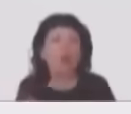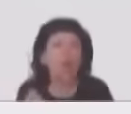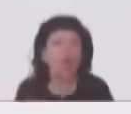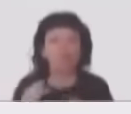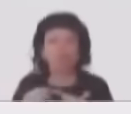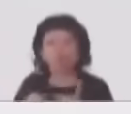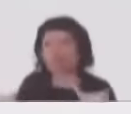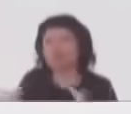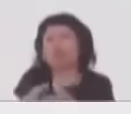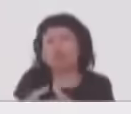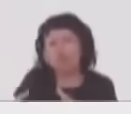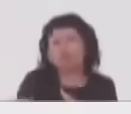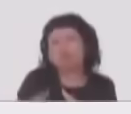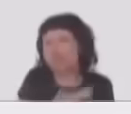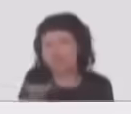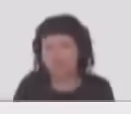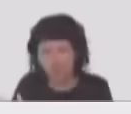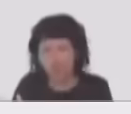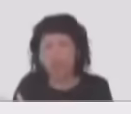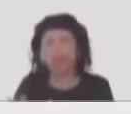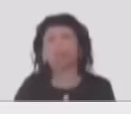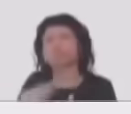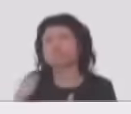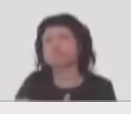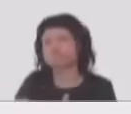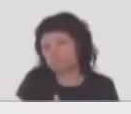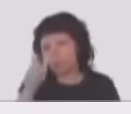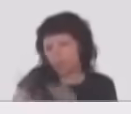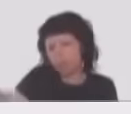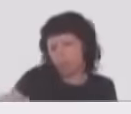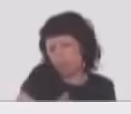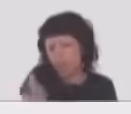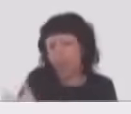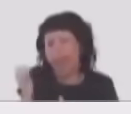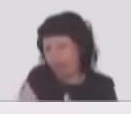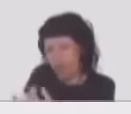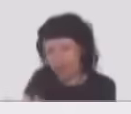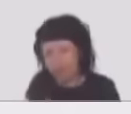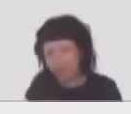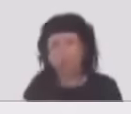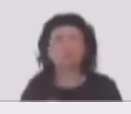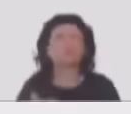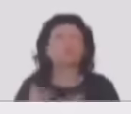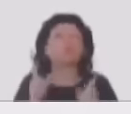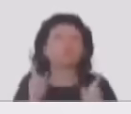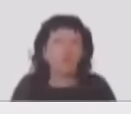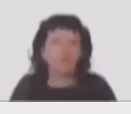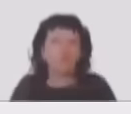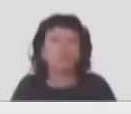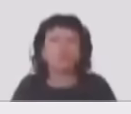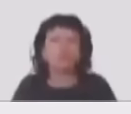organizaciones sociales, desde organizaciones de la sociedad civil, sino también desde